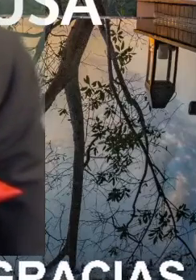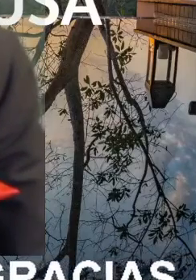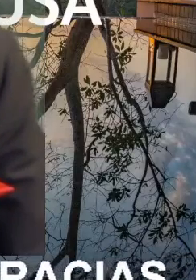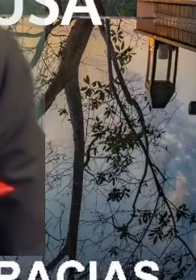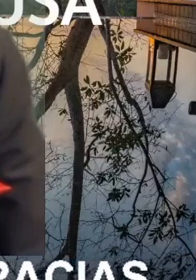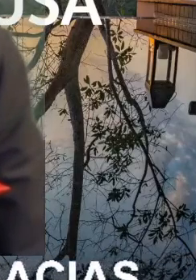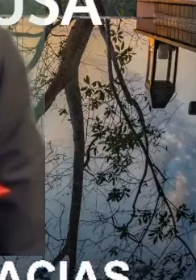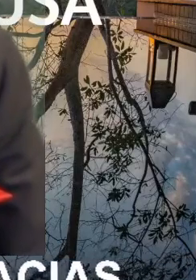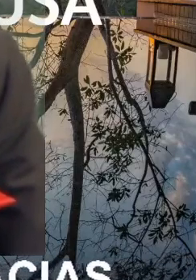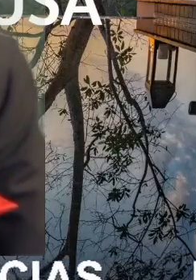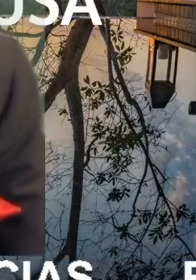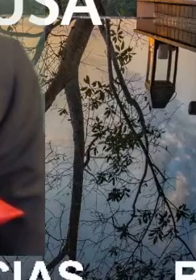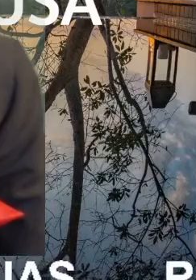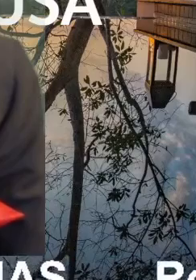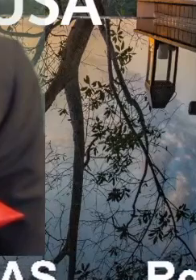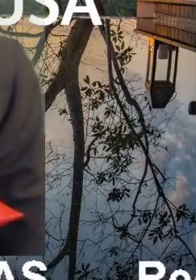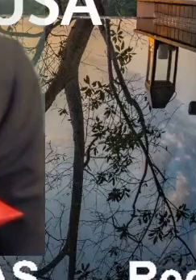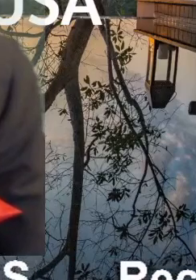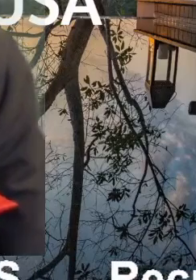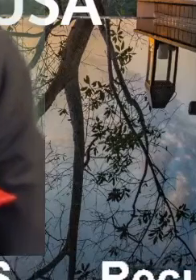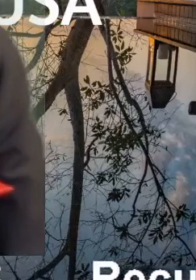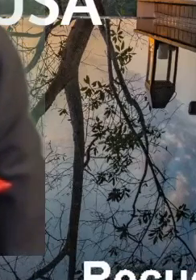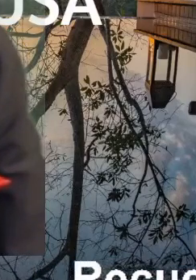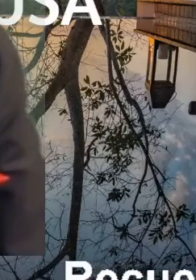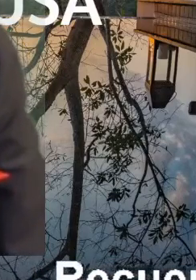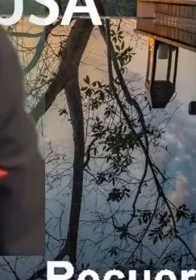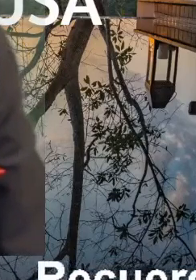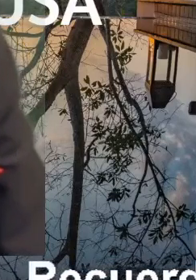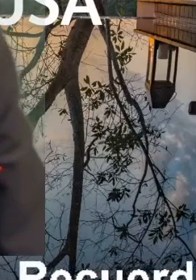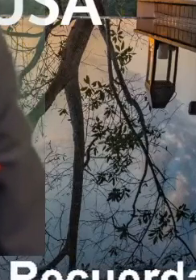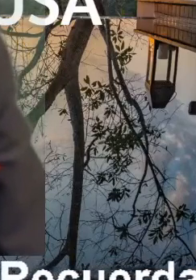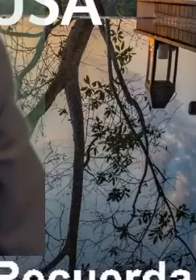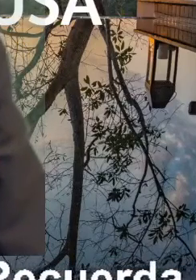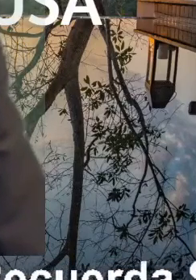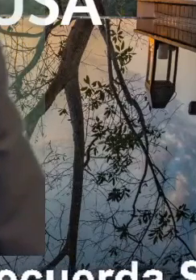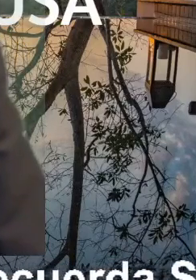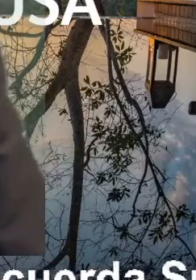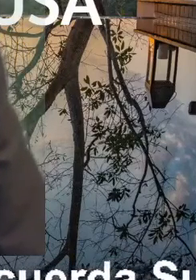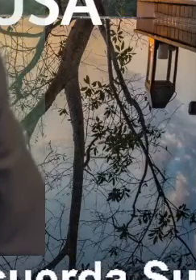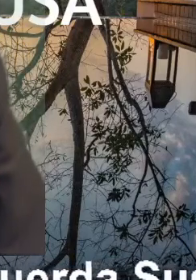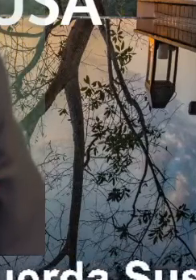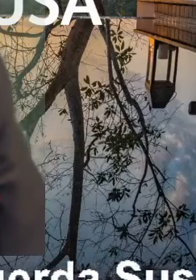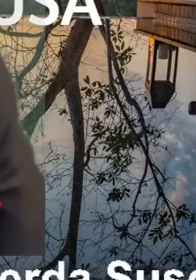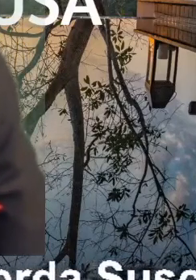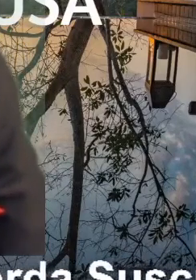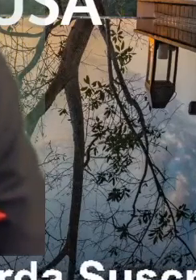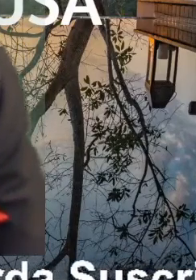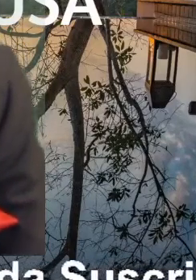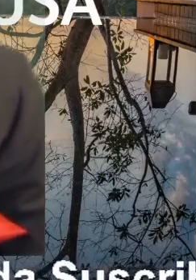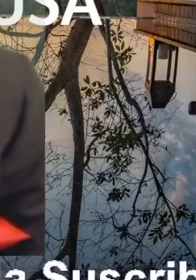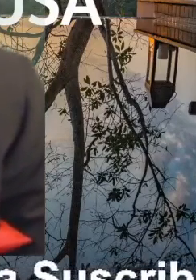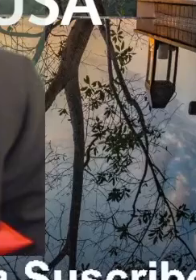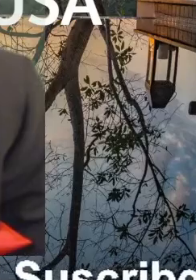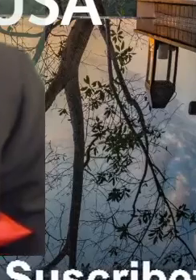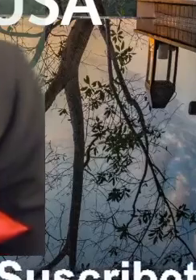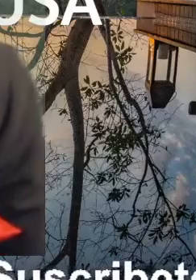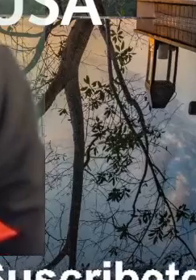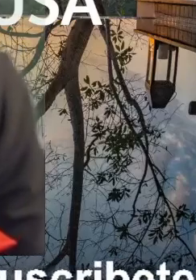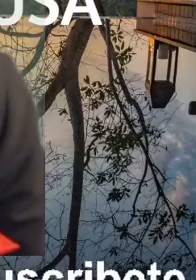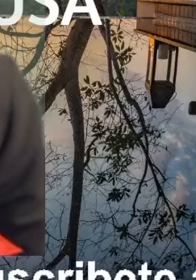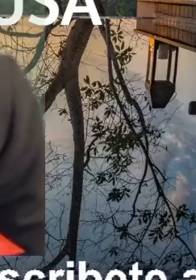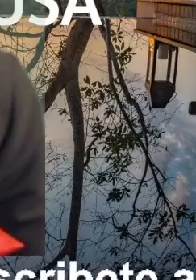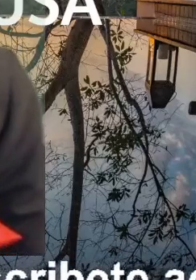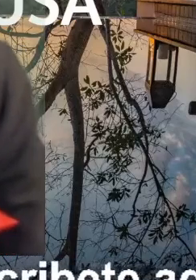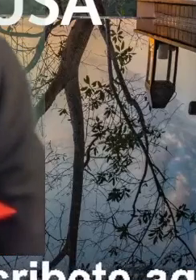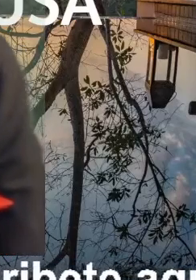que conocen el problema pero allí como hay una revoltura eso no están de acuerdo y otros